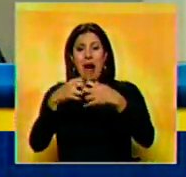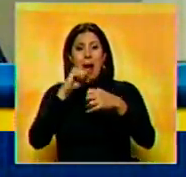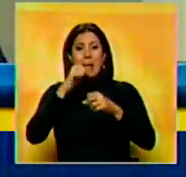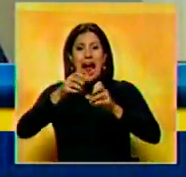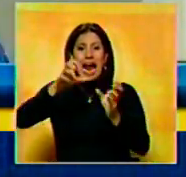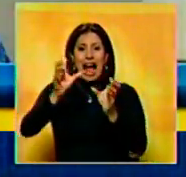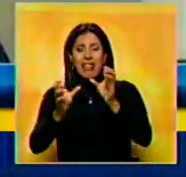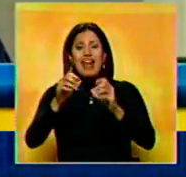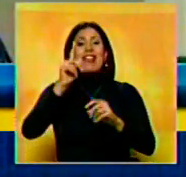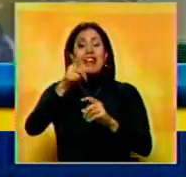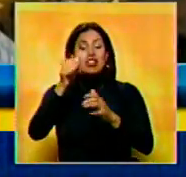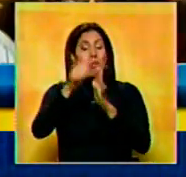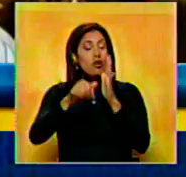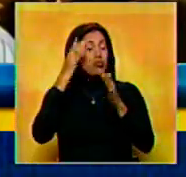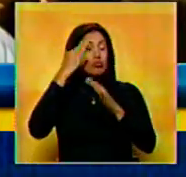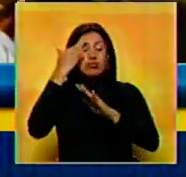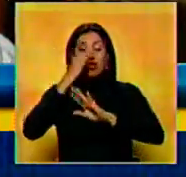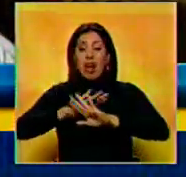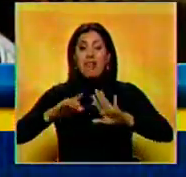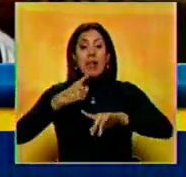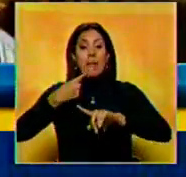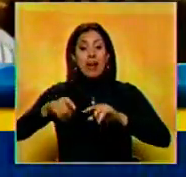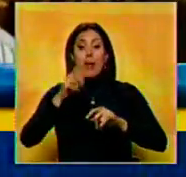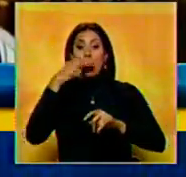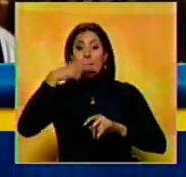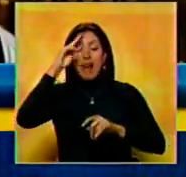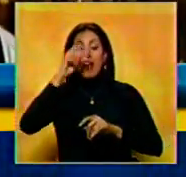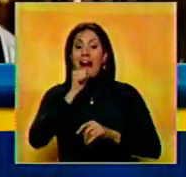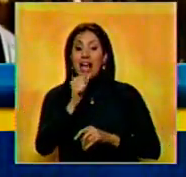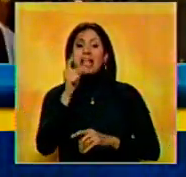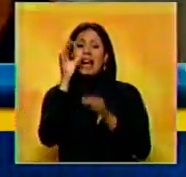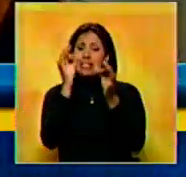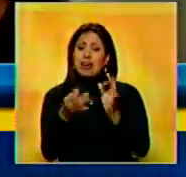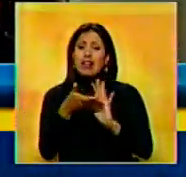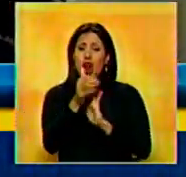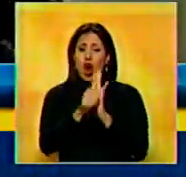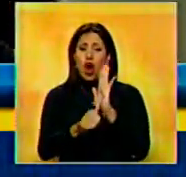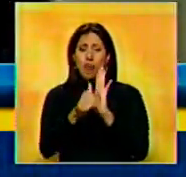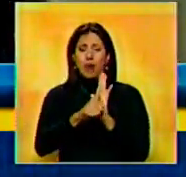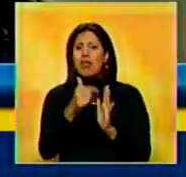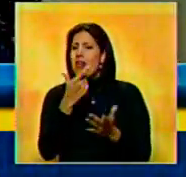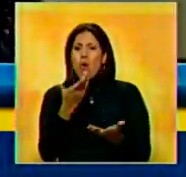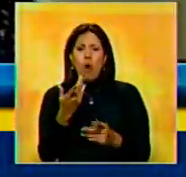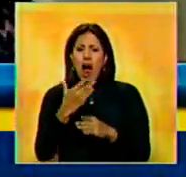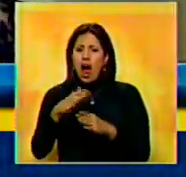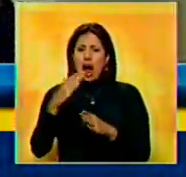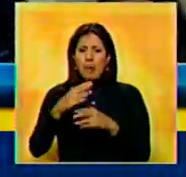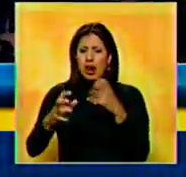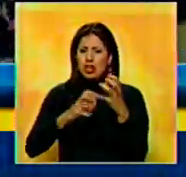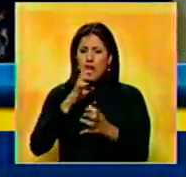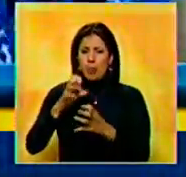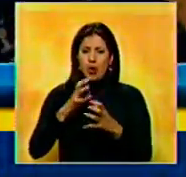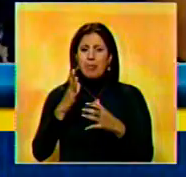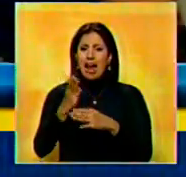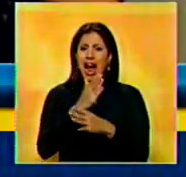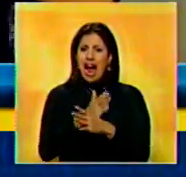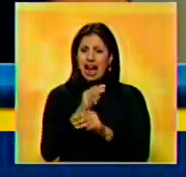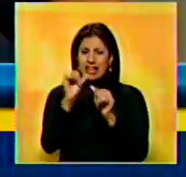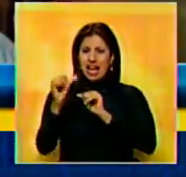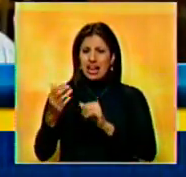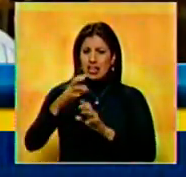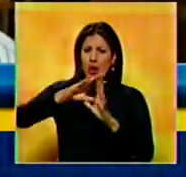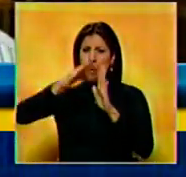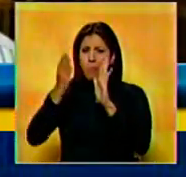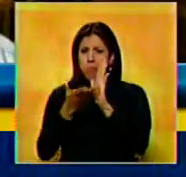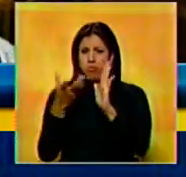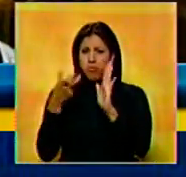la fecha para esta intervención y el padre de la cantante aseguró también que esta operación no tiene nada que ver con los problemas que la artista tuvo en sus